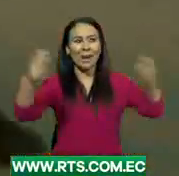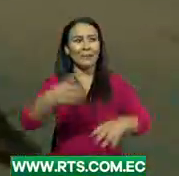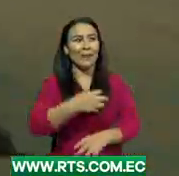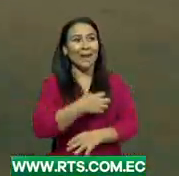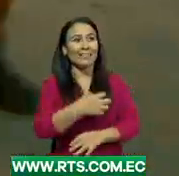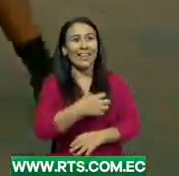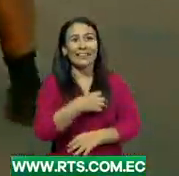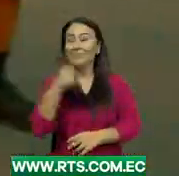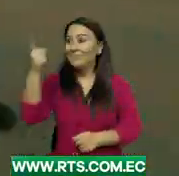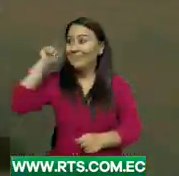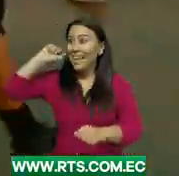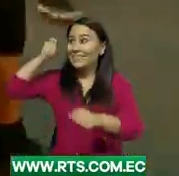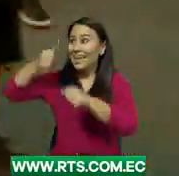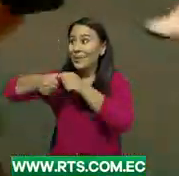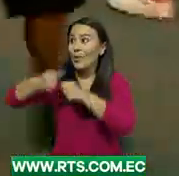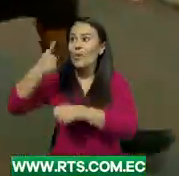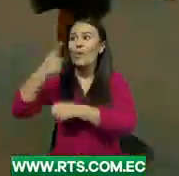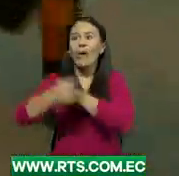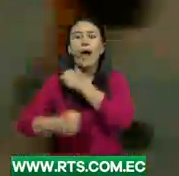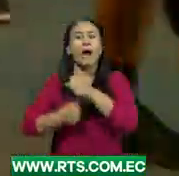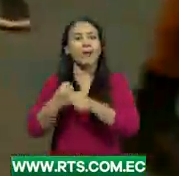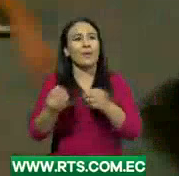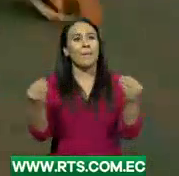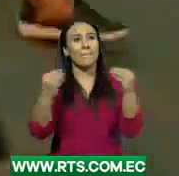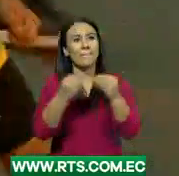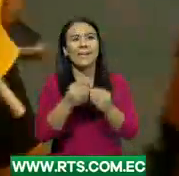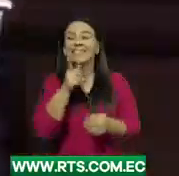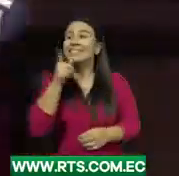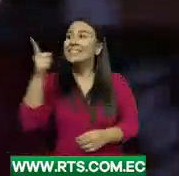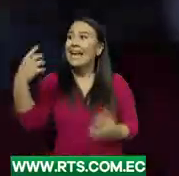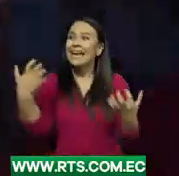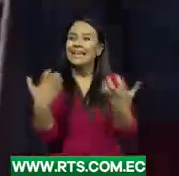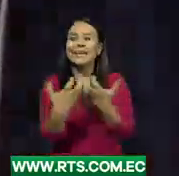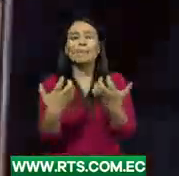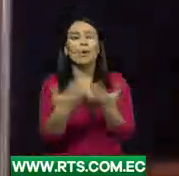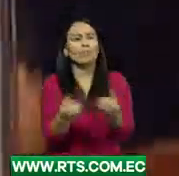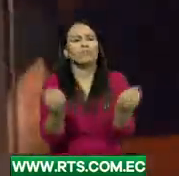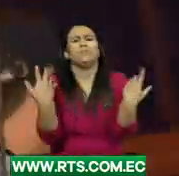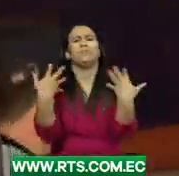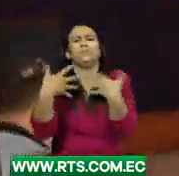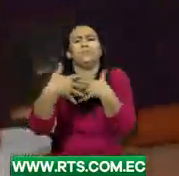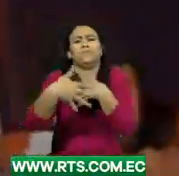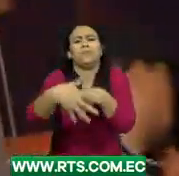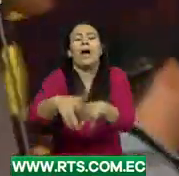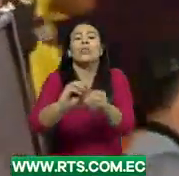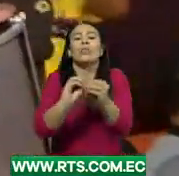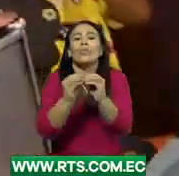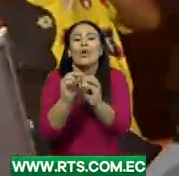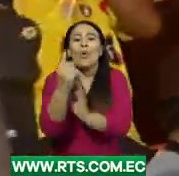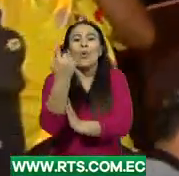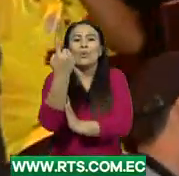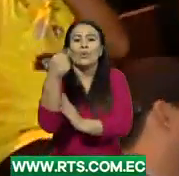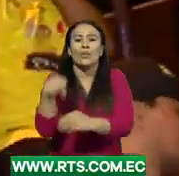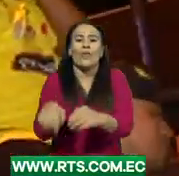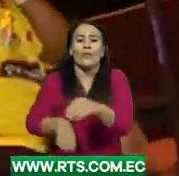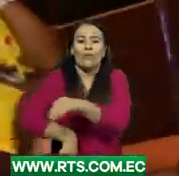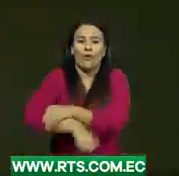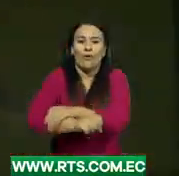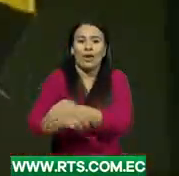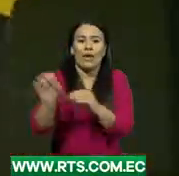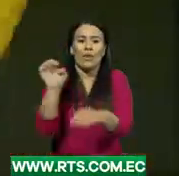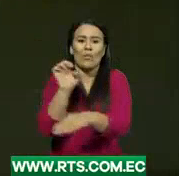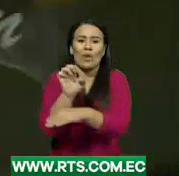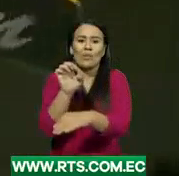Se recordó un año más de vida de uno de los equipos con mayor hinchada y número uno del fútbol ecuatoriano,